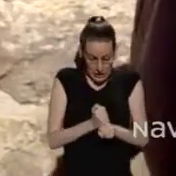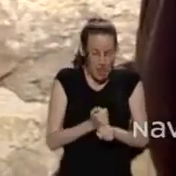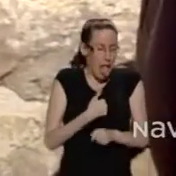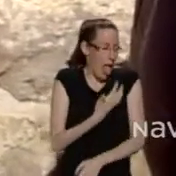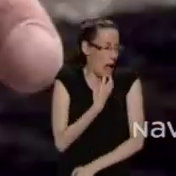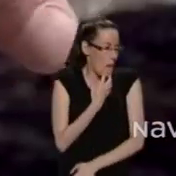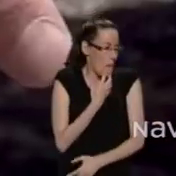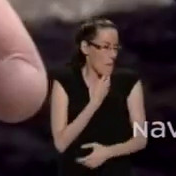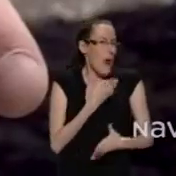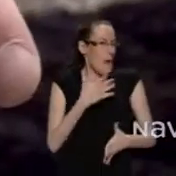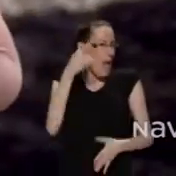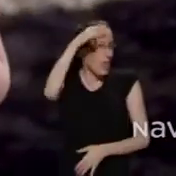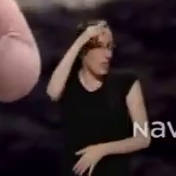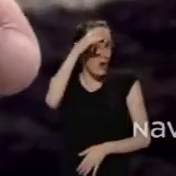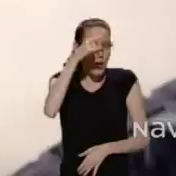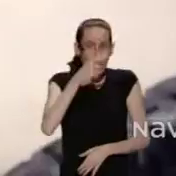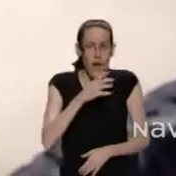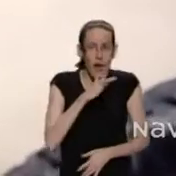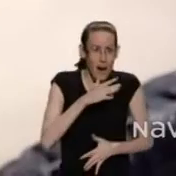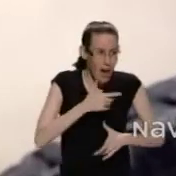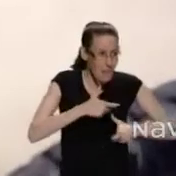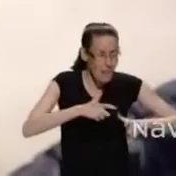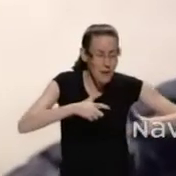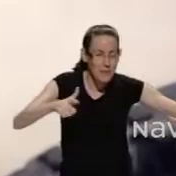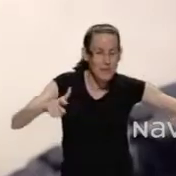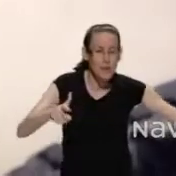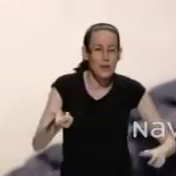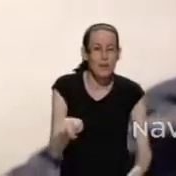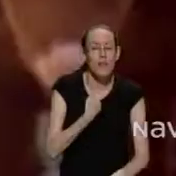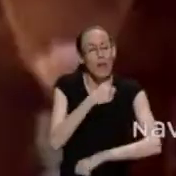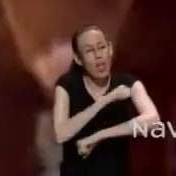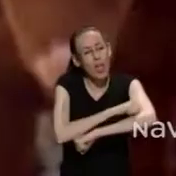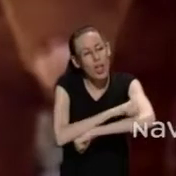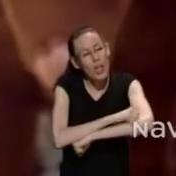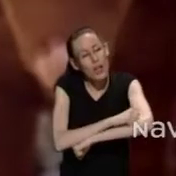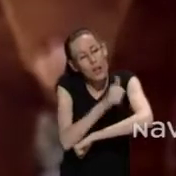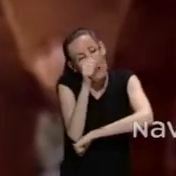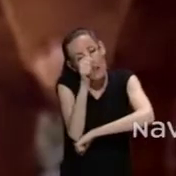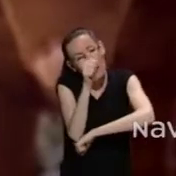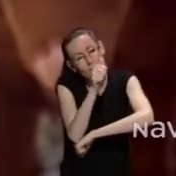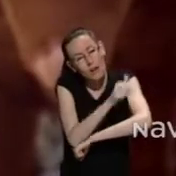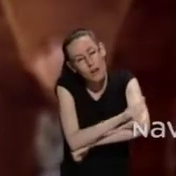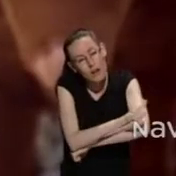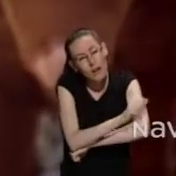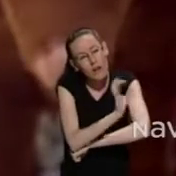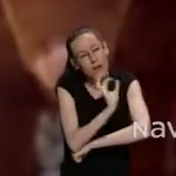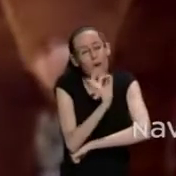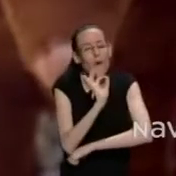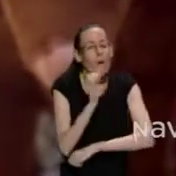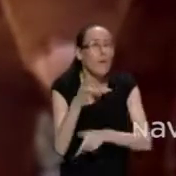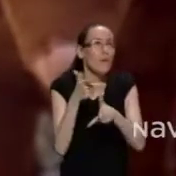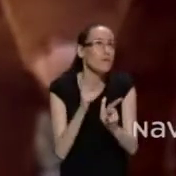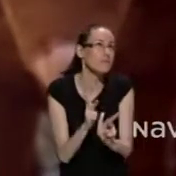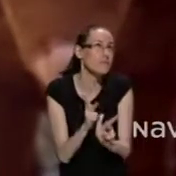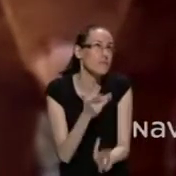hacer y ahora no puedo hacer bastantes. A mí el bar no me gusta, entonces pues tantas horas en casa o sentado en la puerta o mirando de la ventana pues